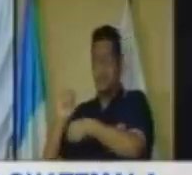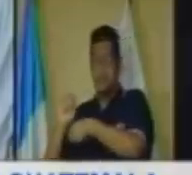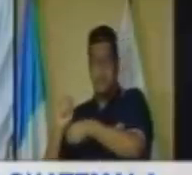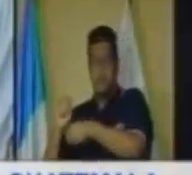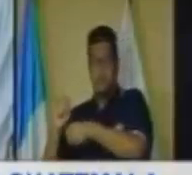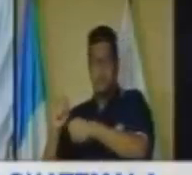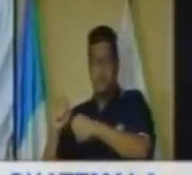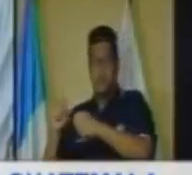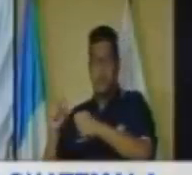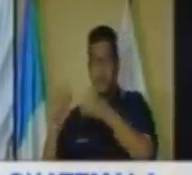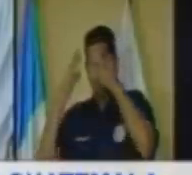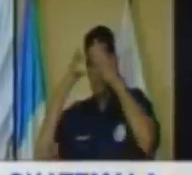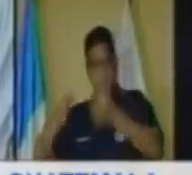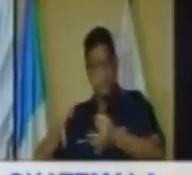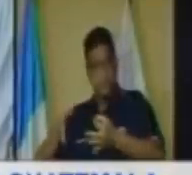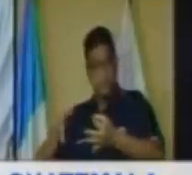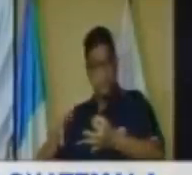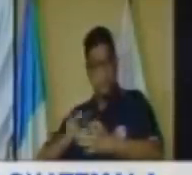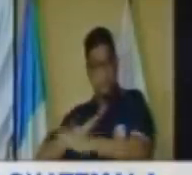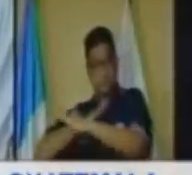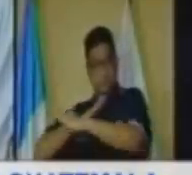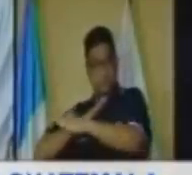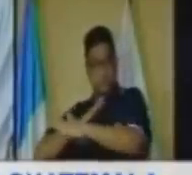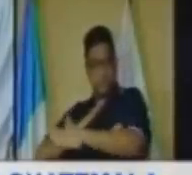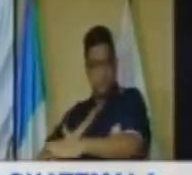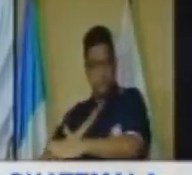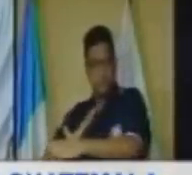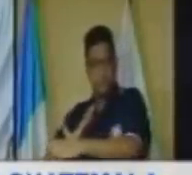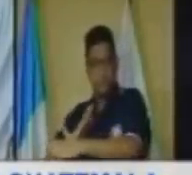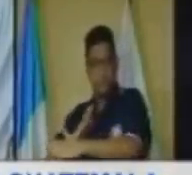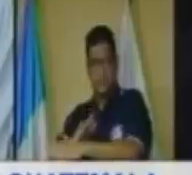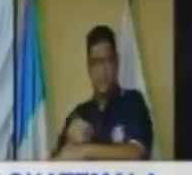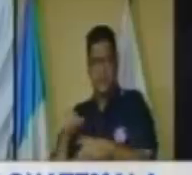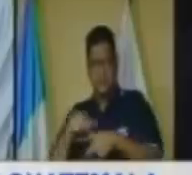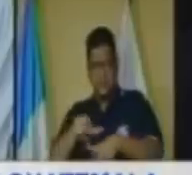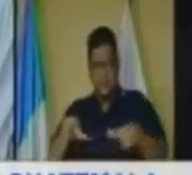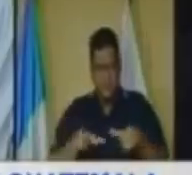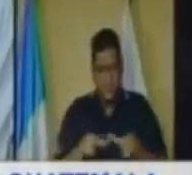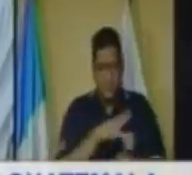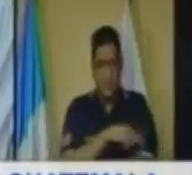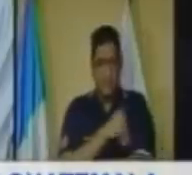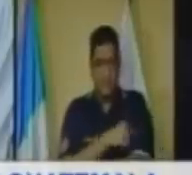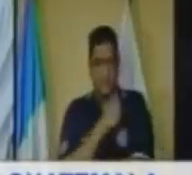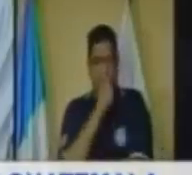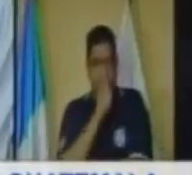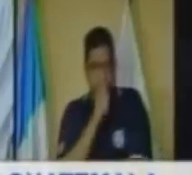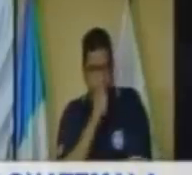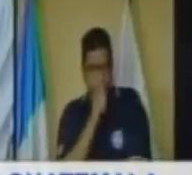él estuvo aislado en este centro privado o en base a esto hicieron, pues,